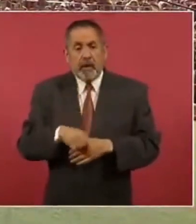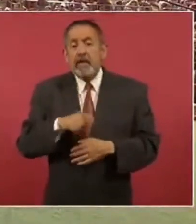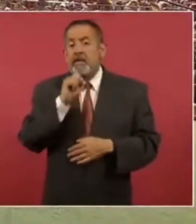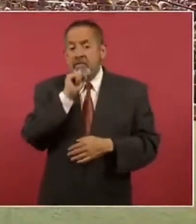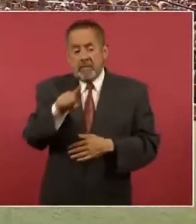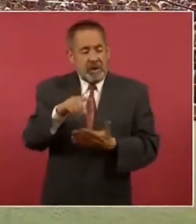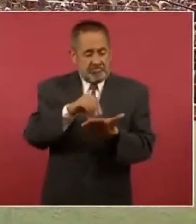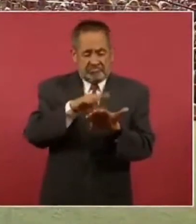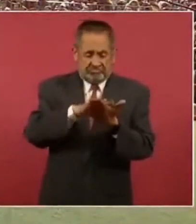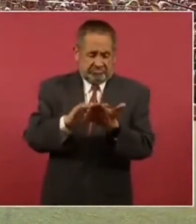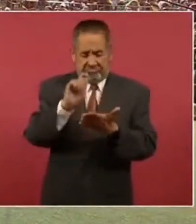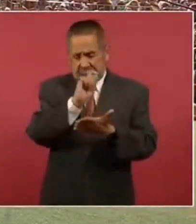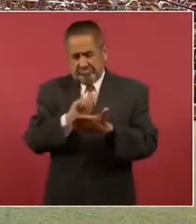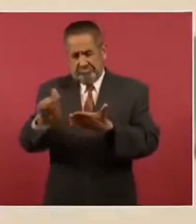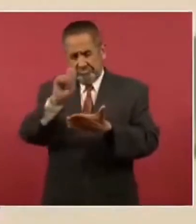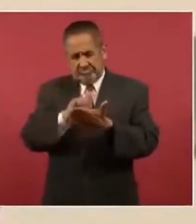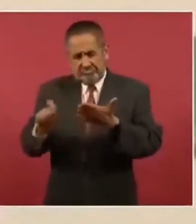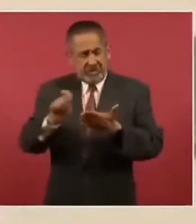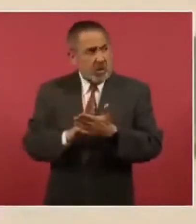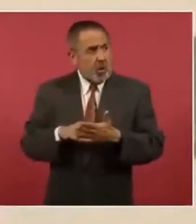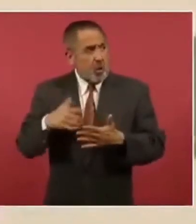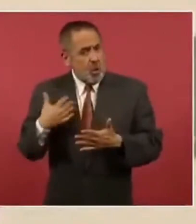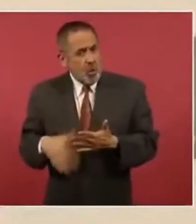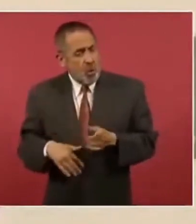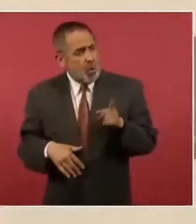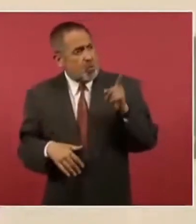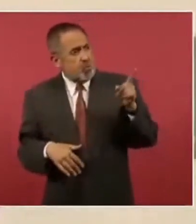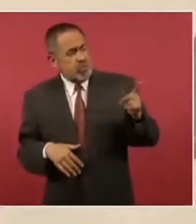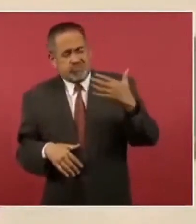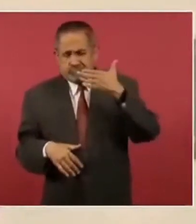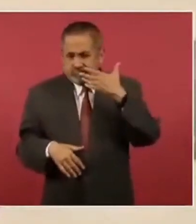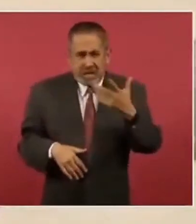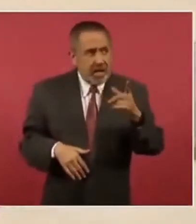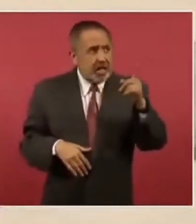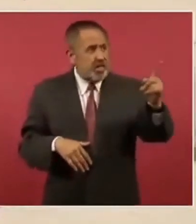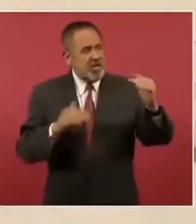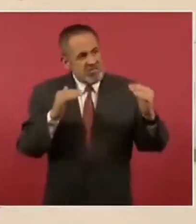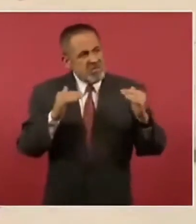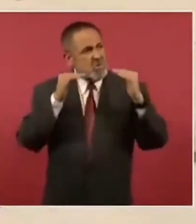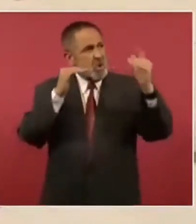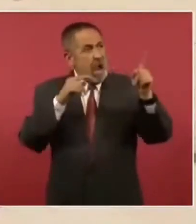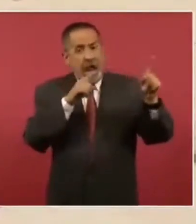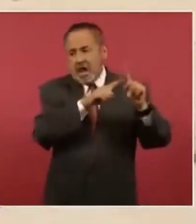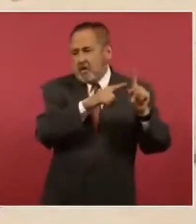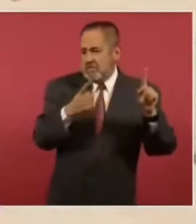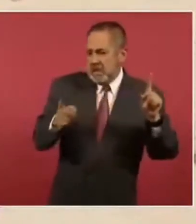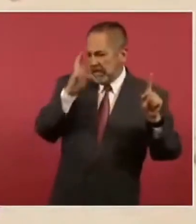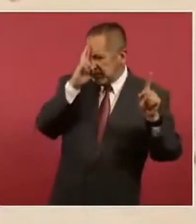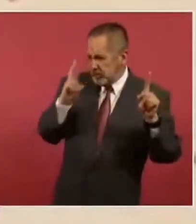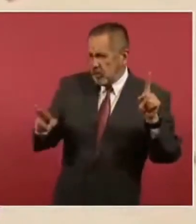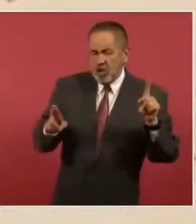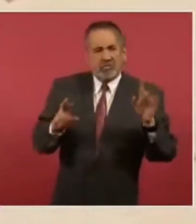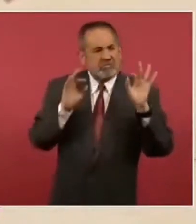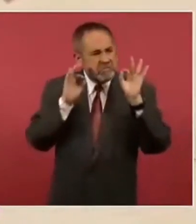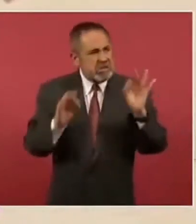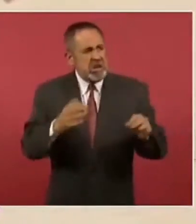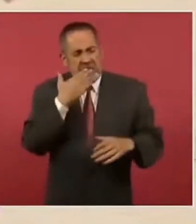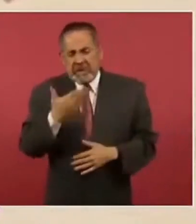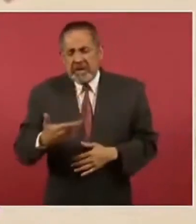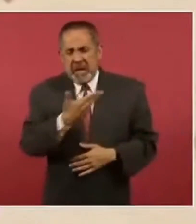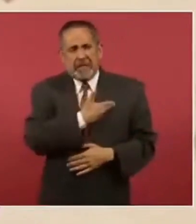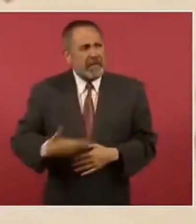dejó testimonio de la rectitud, la altura y el respeto con que se comportó el